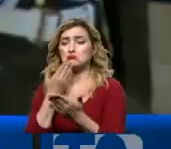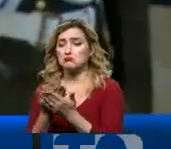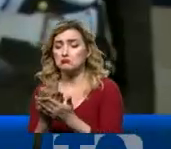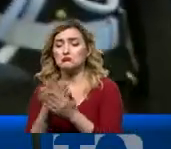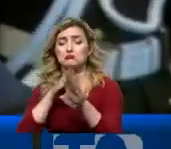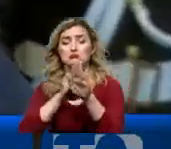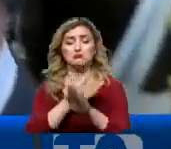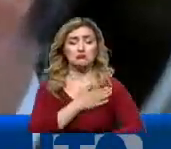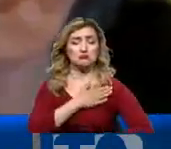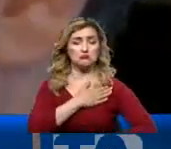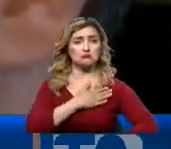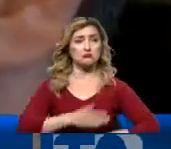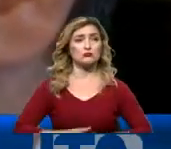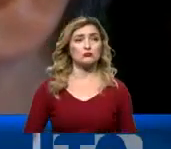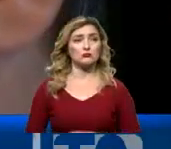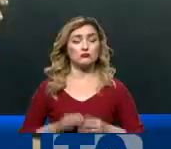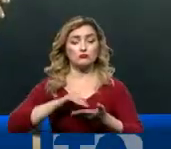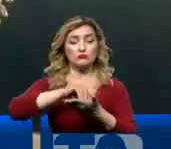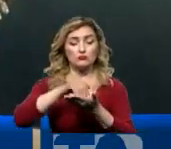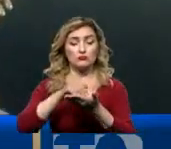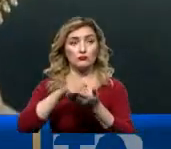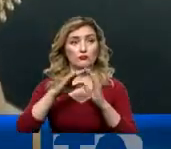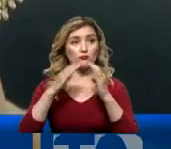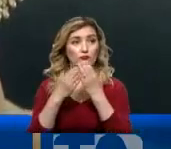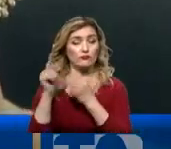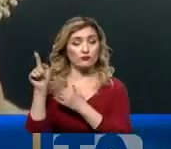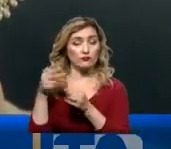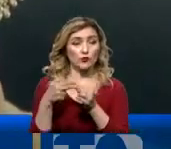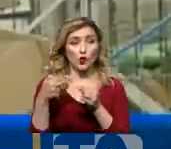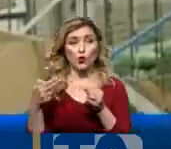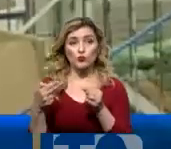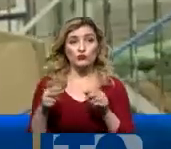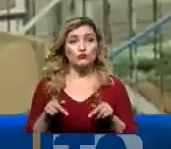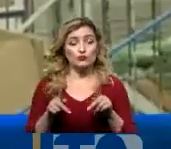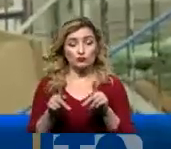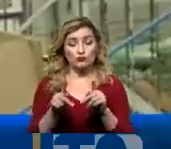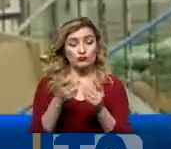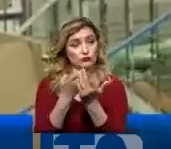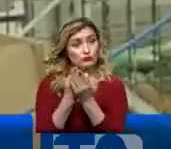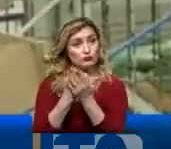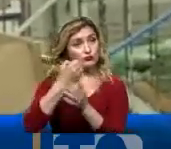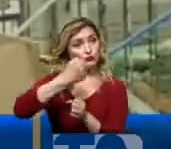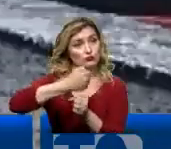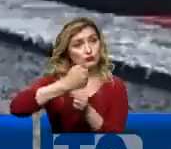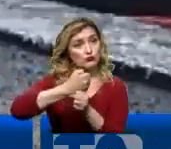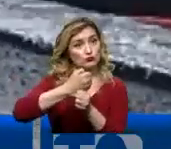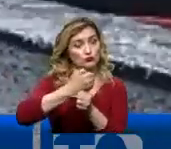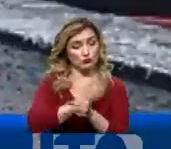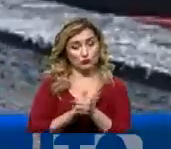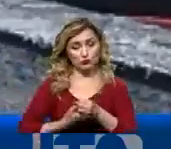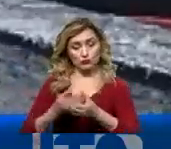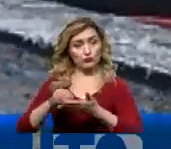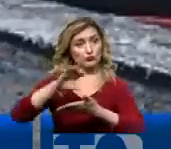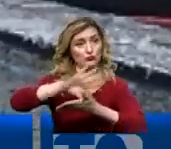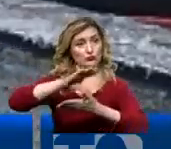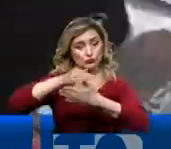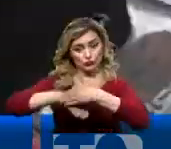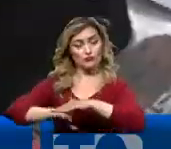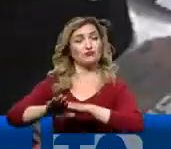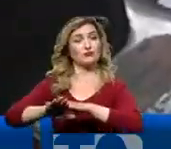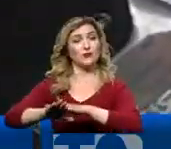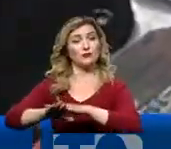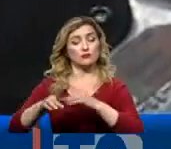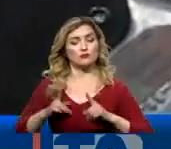bancadas. Los miembros de la comisión dicen que la renuncia de Carrión permitiría que el paquete económico y laboral que enviará el Ejecutivo en las próximas horas